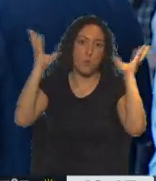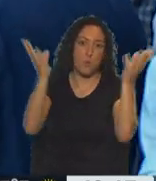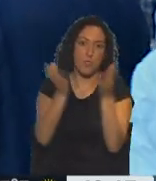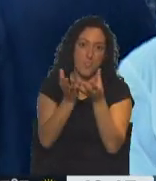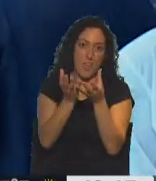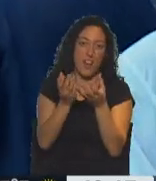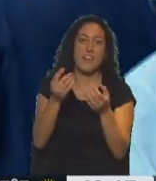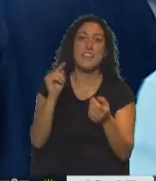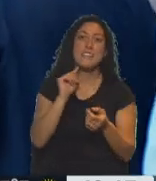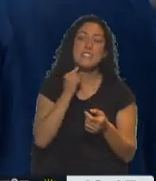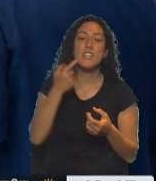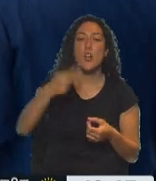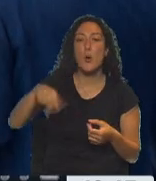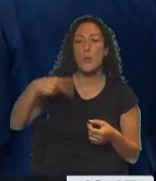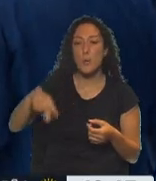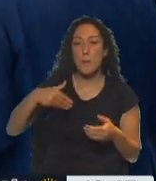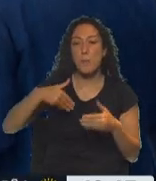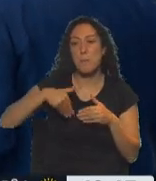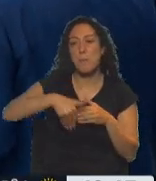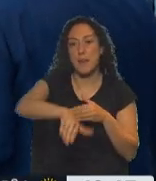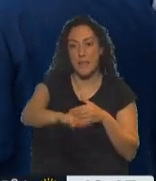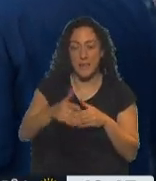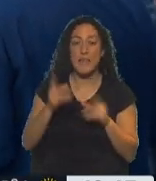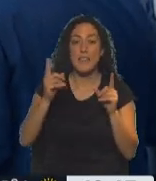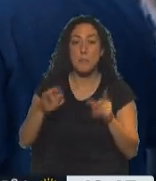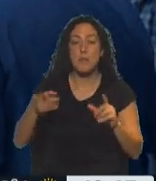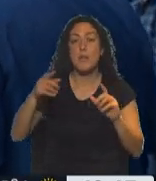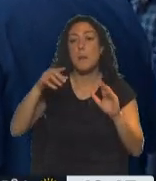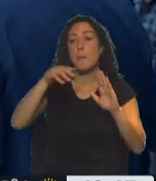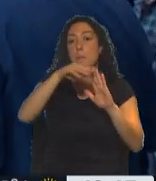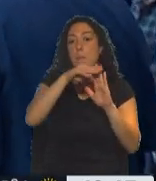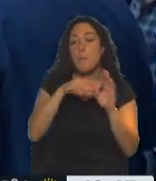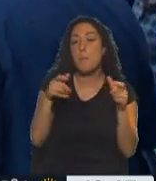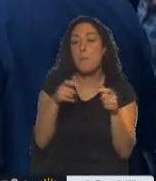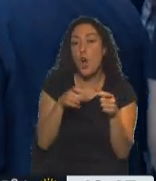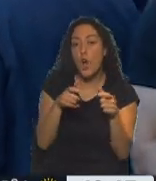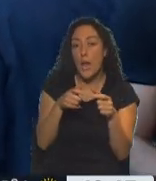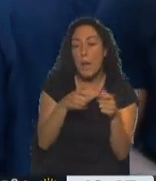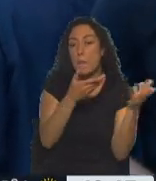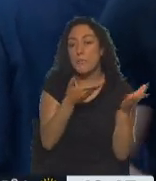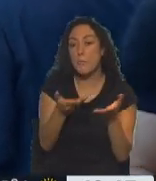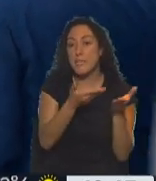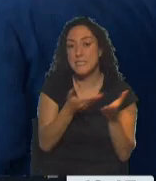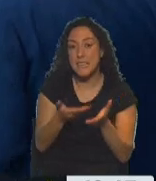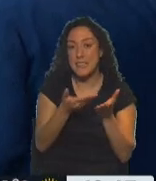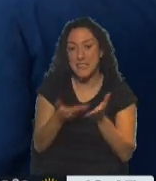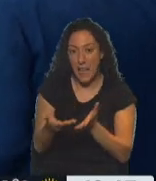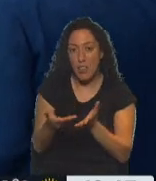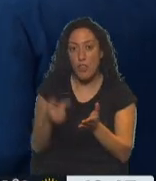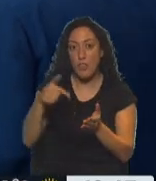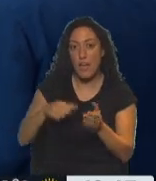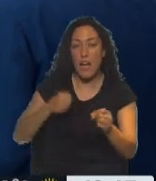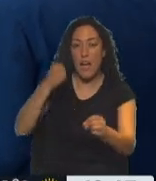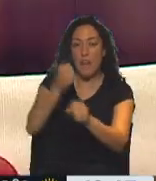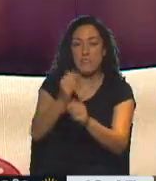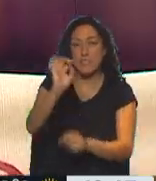partir del 13 de noviembre, pero también una serie de programas que estamos presentando y que van a marcar la programación de acá a